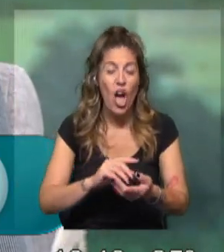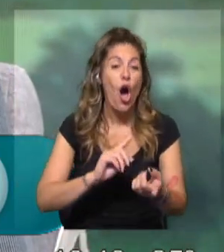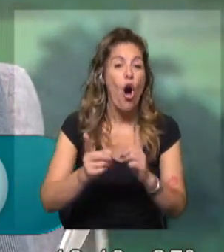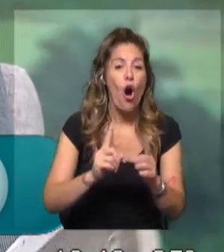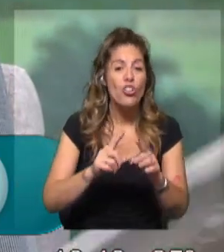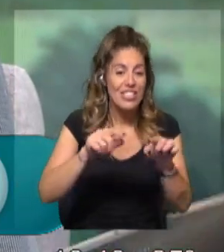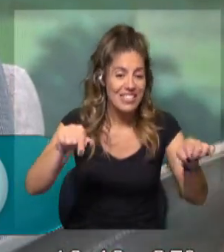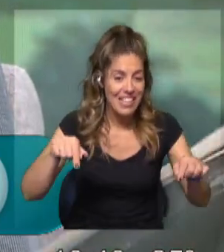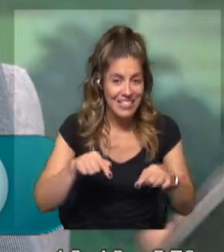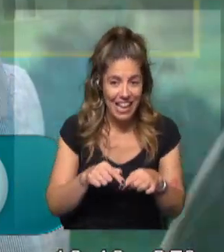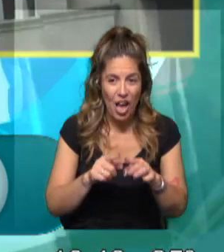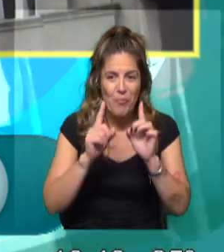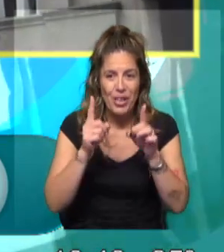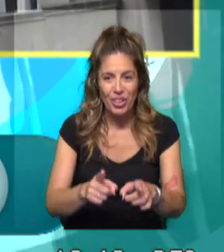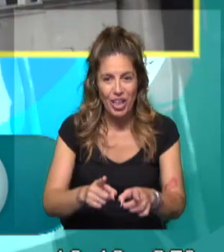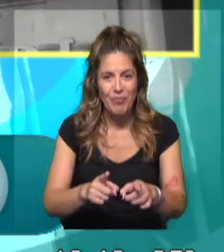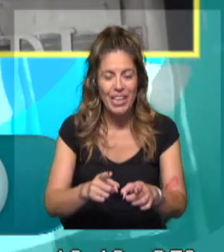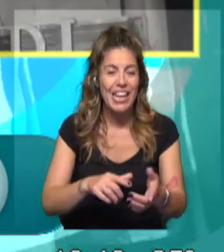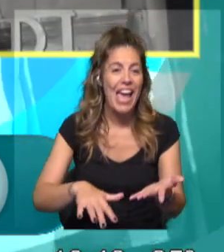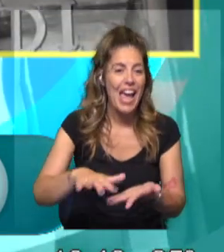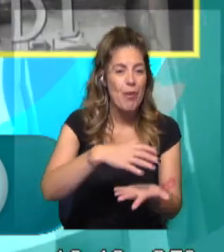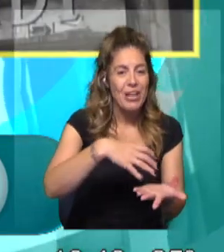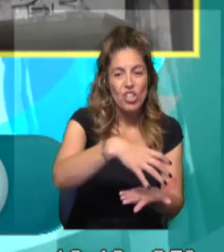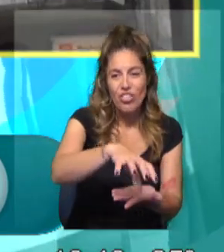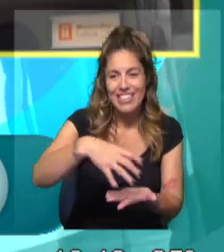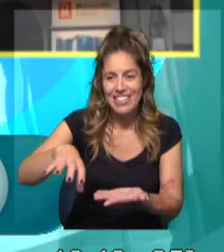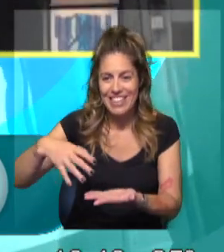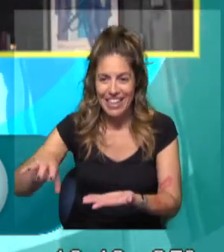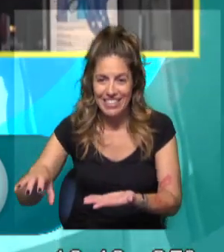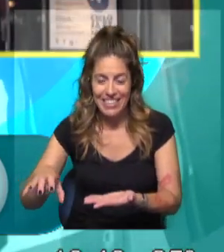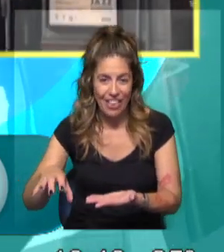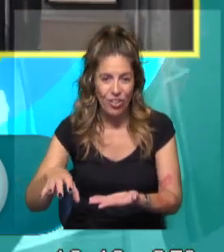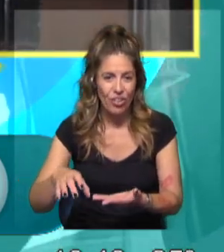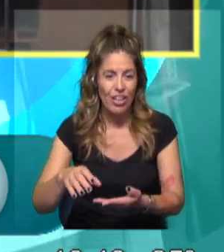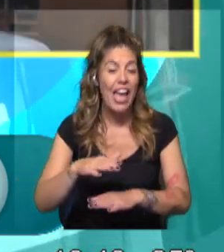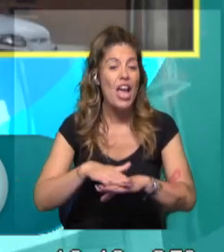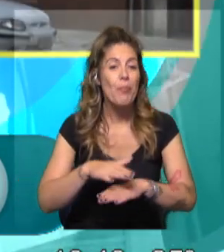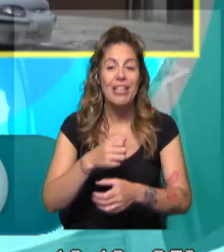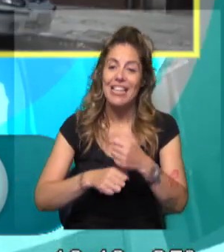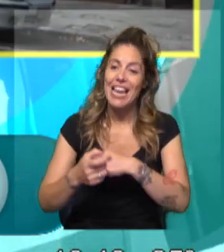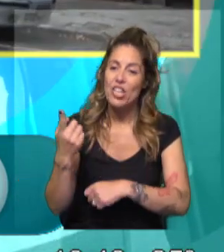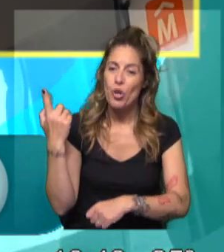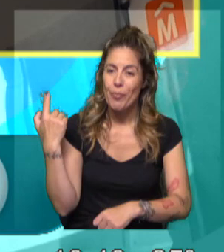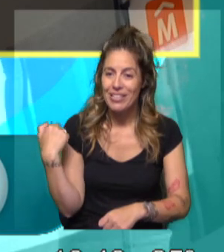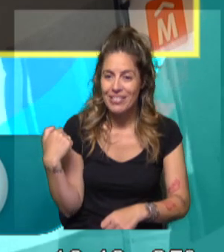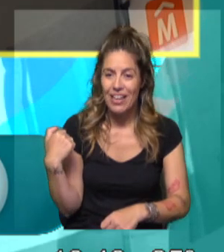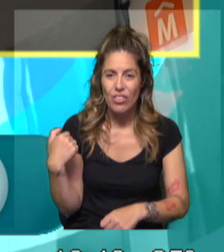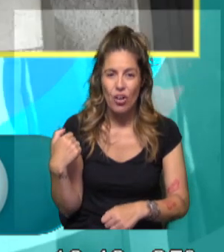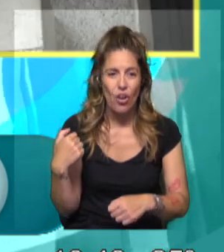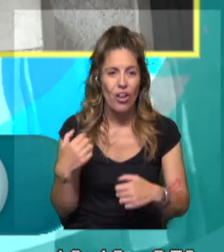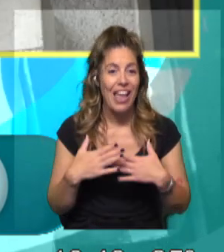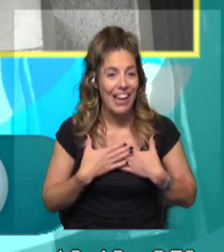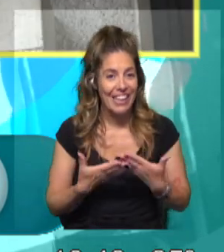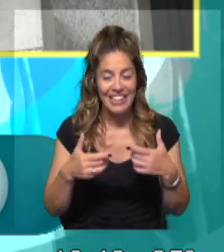salas, pero también hay espacios... Ahí está. ...descentralizados, alternativos. En base a que el año pasado la querida